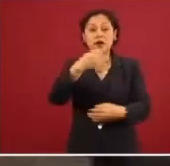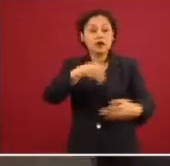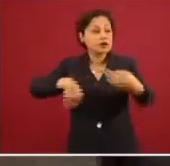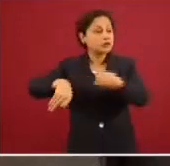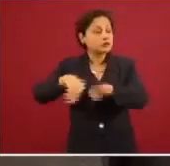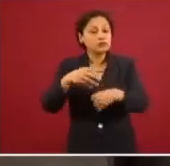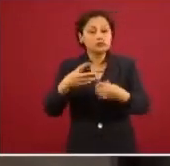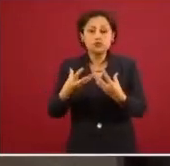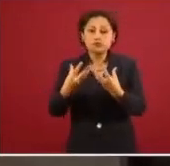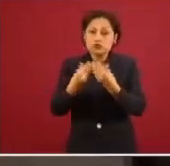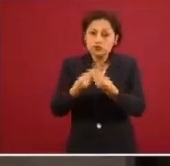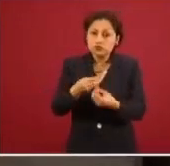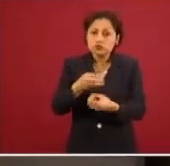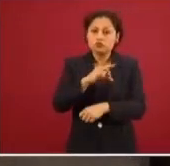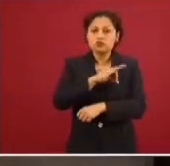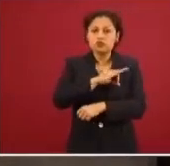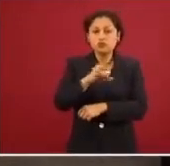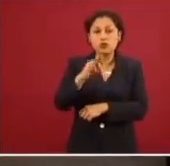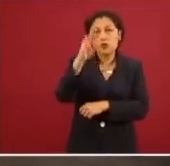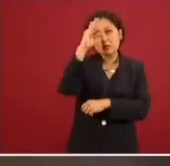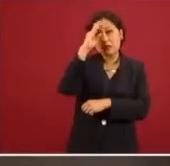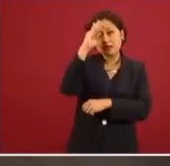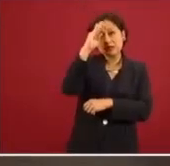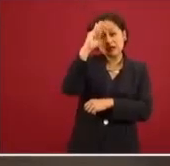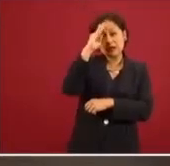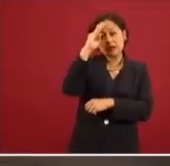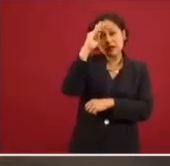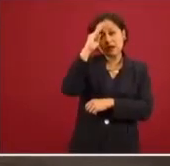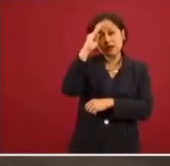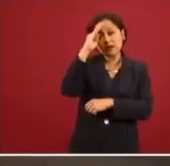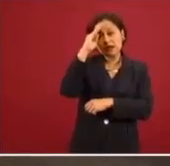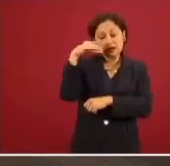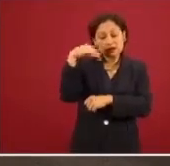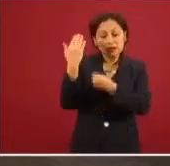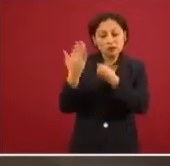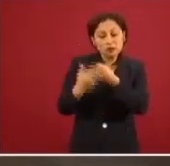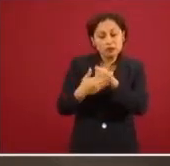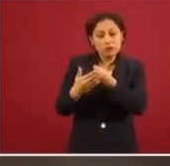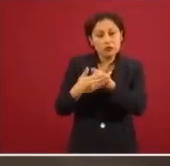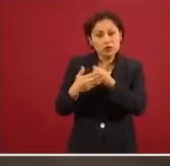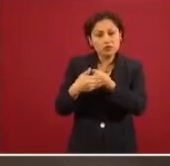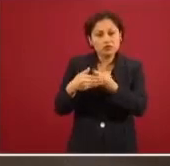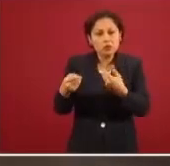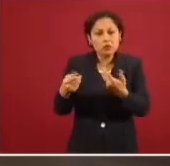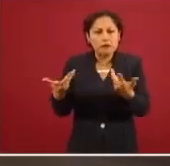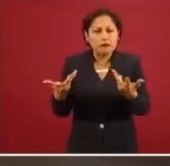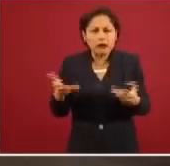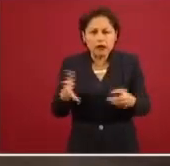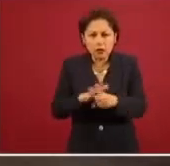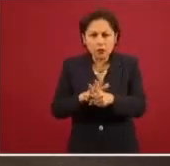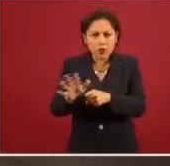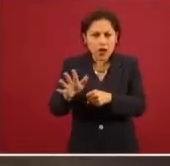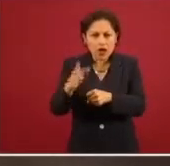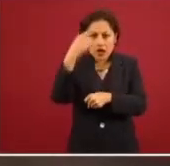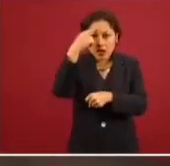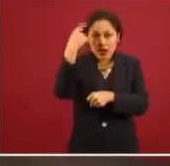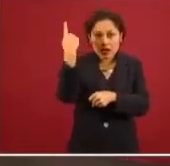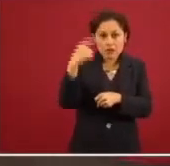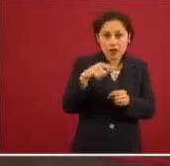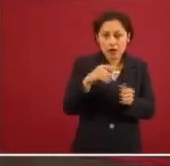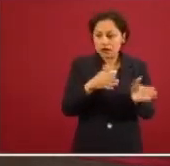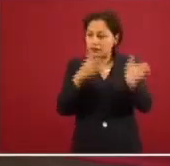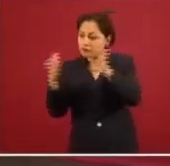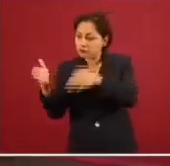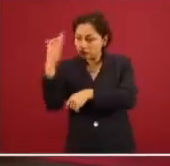la estrategia que se aplicará hacia adelante? Eso